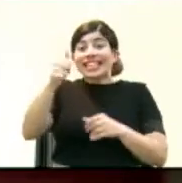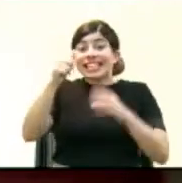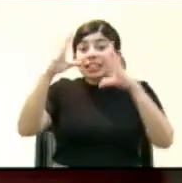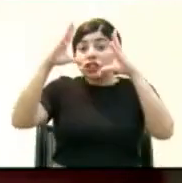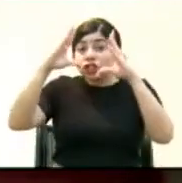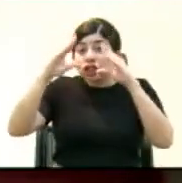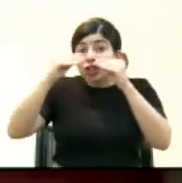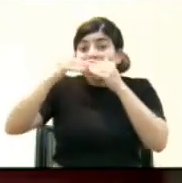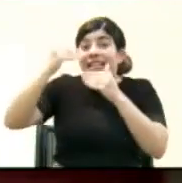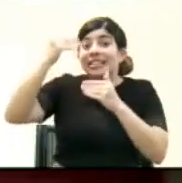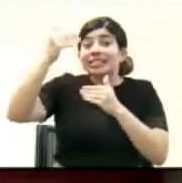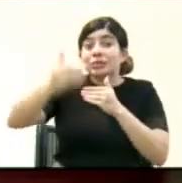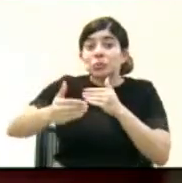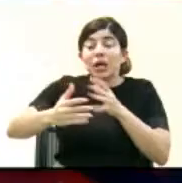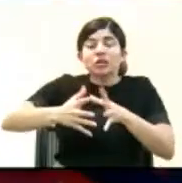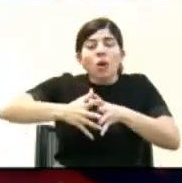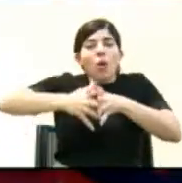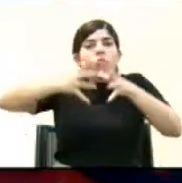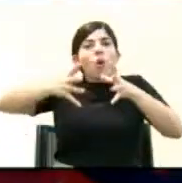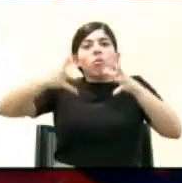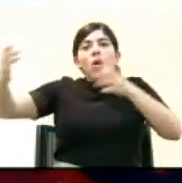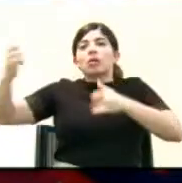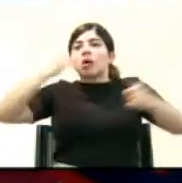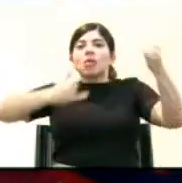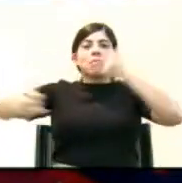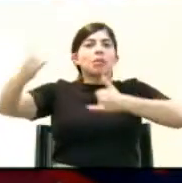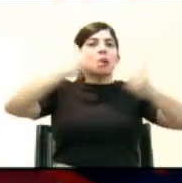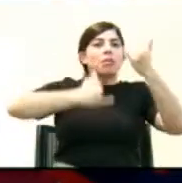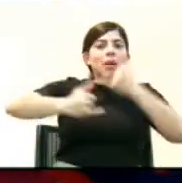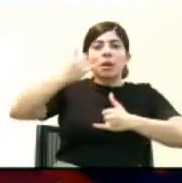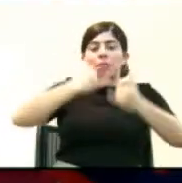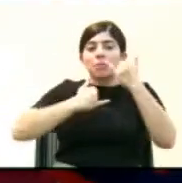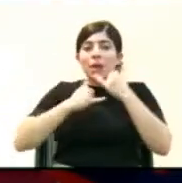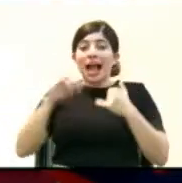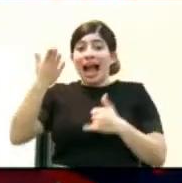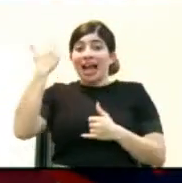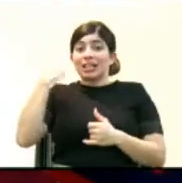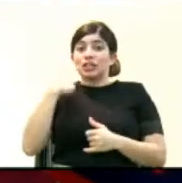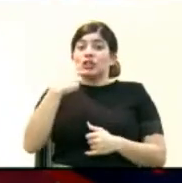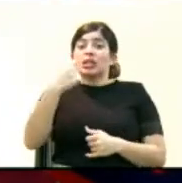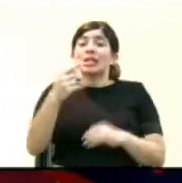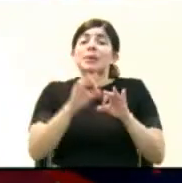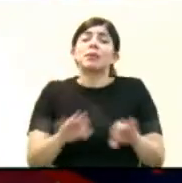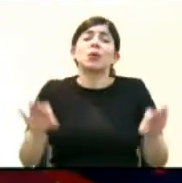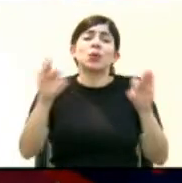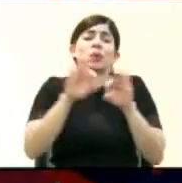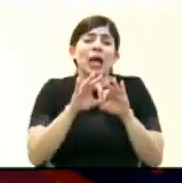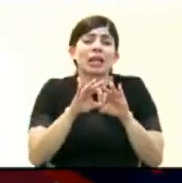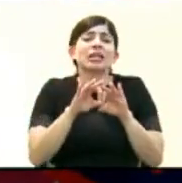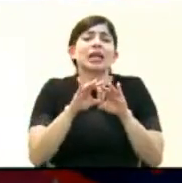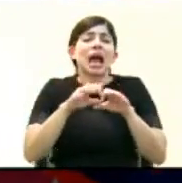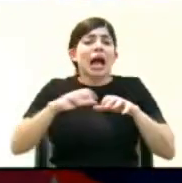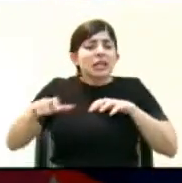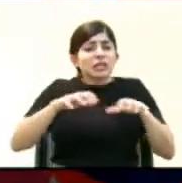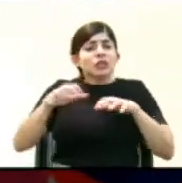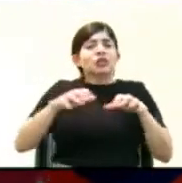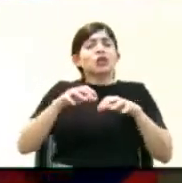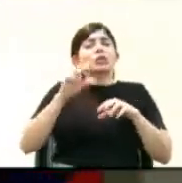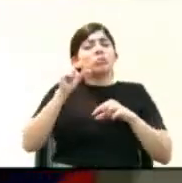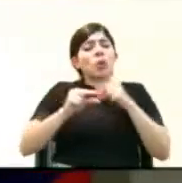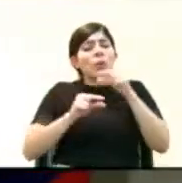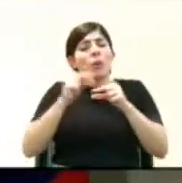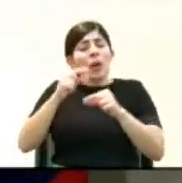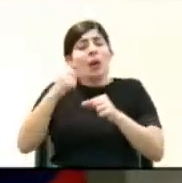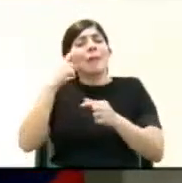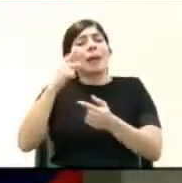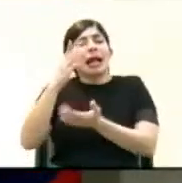la noche aumentan y lo que mencionaba anteriormente, es importante ir generando algunas acciones que impidan